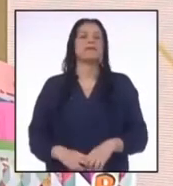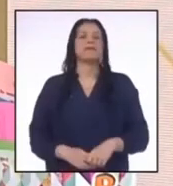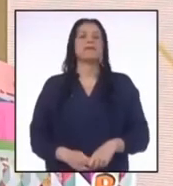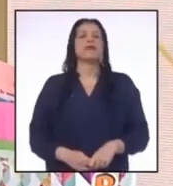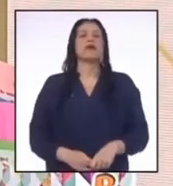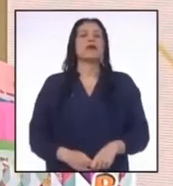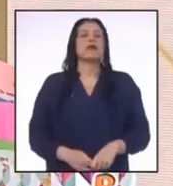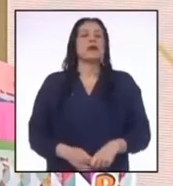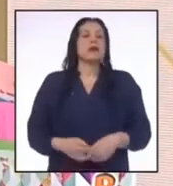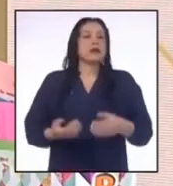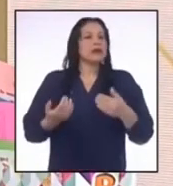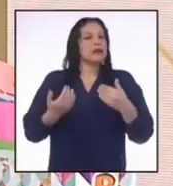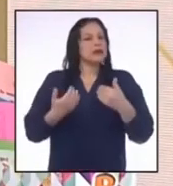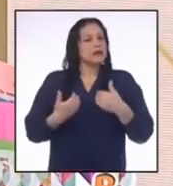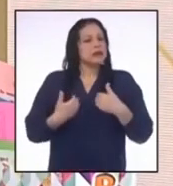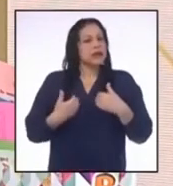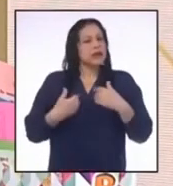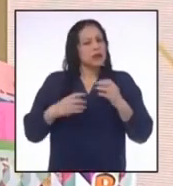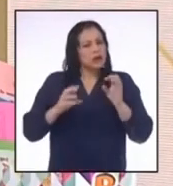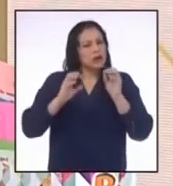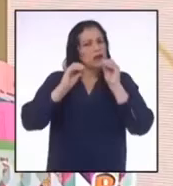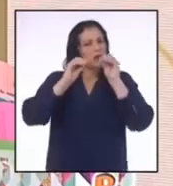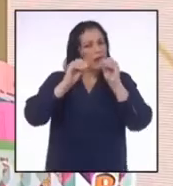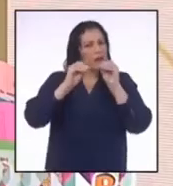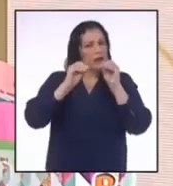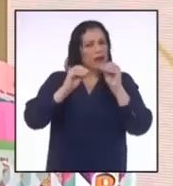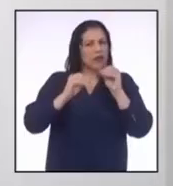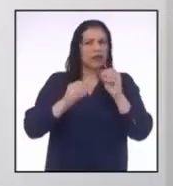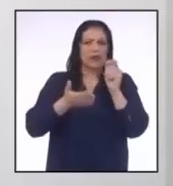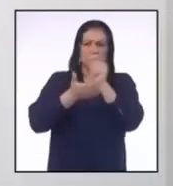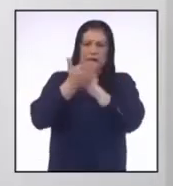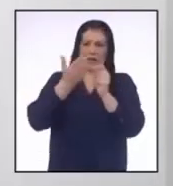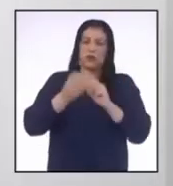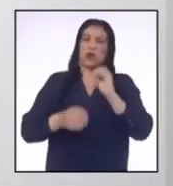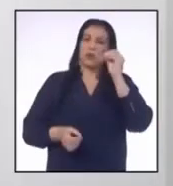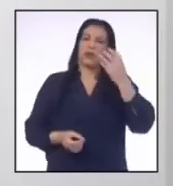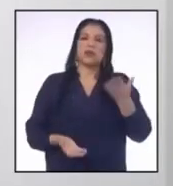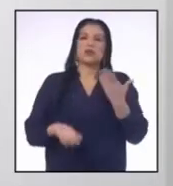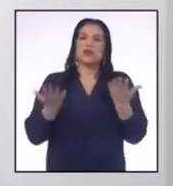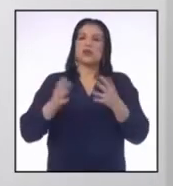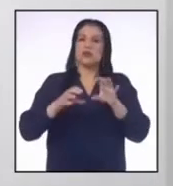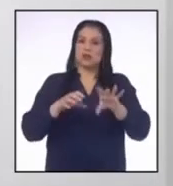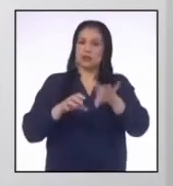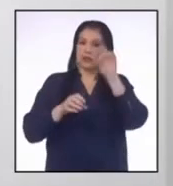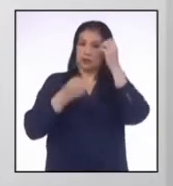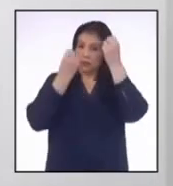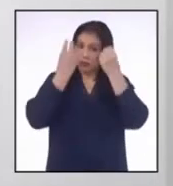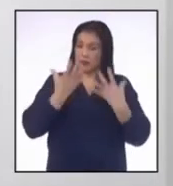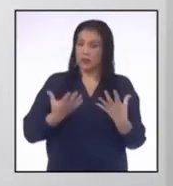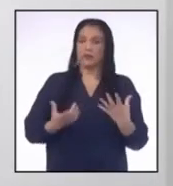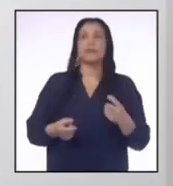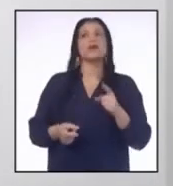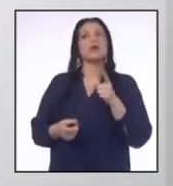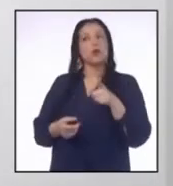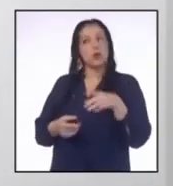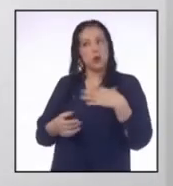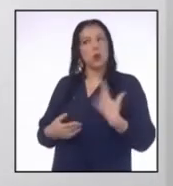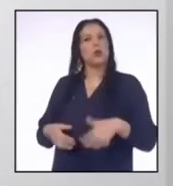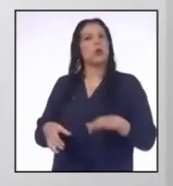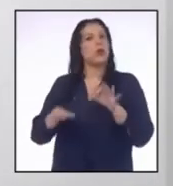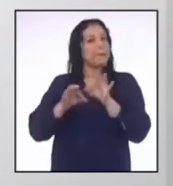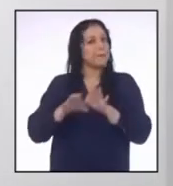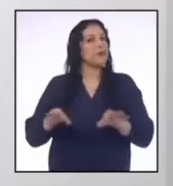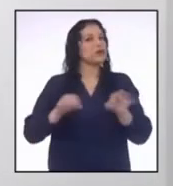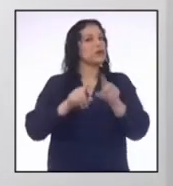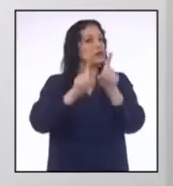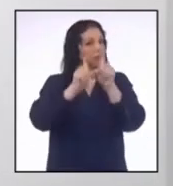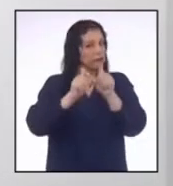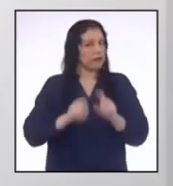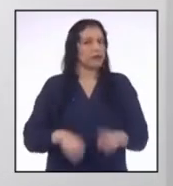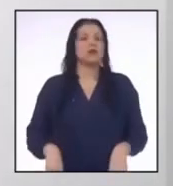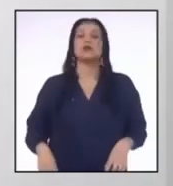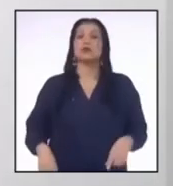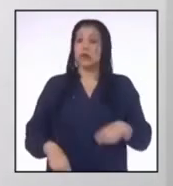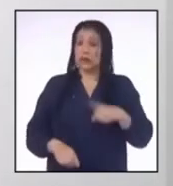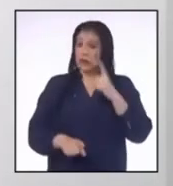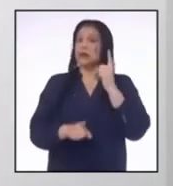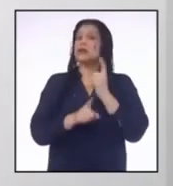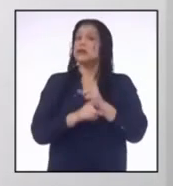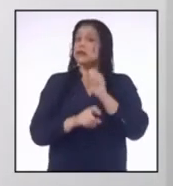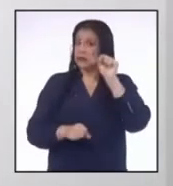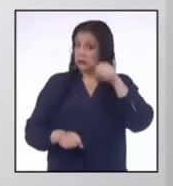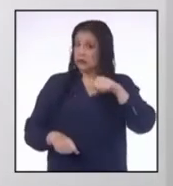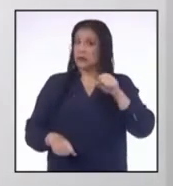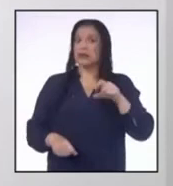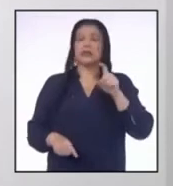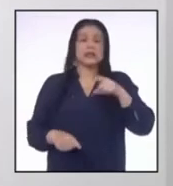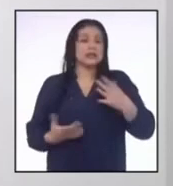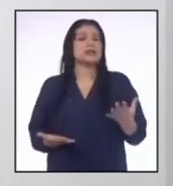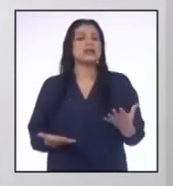dice: ¿tengo que citar en mi artículo de opinión? Esta pregunta es muy importante. Sí, es